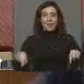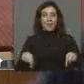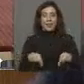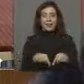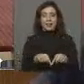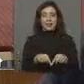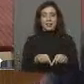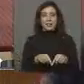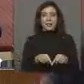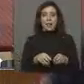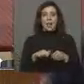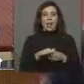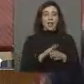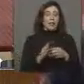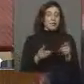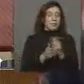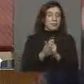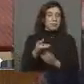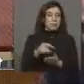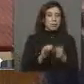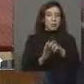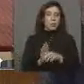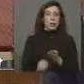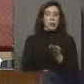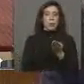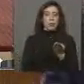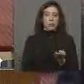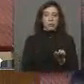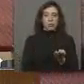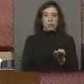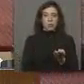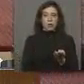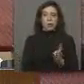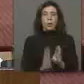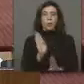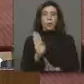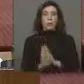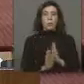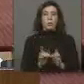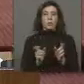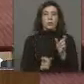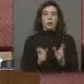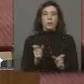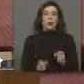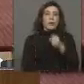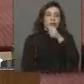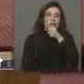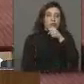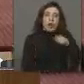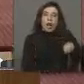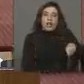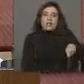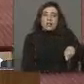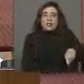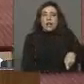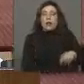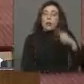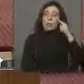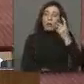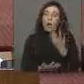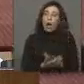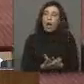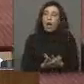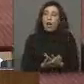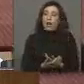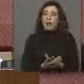sala habrá ingresado a algún proyecto solicitando de alguna u otra manera la protección para nuestros ancianos. Sin embargo, existiendo